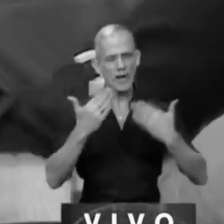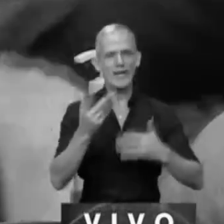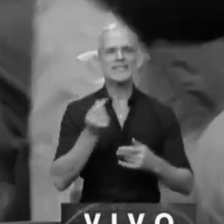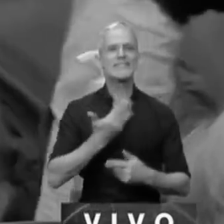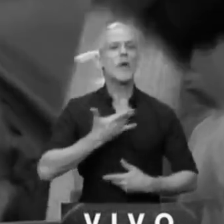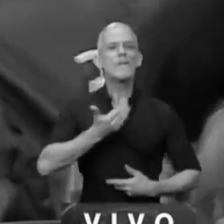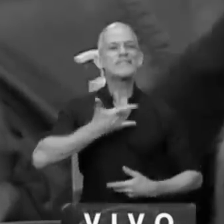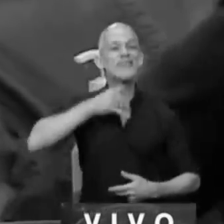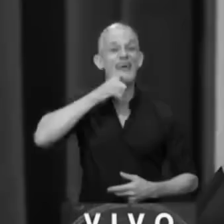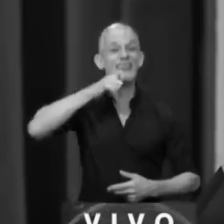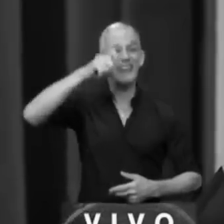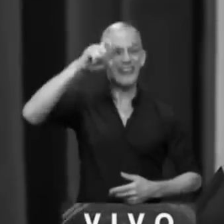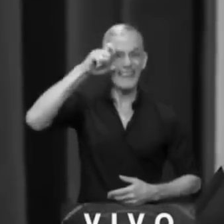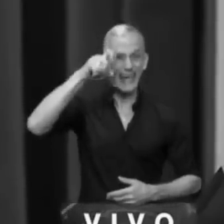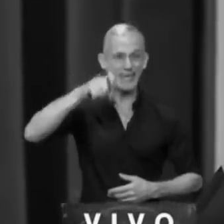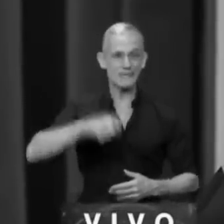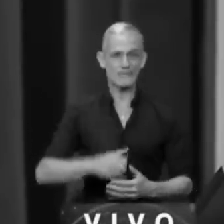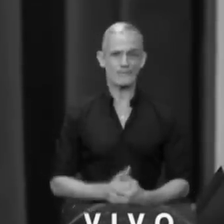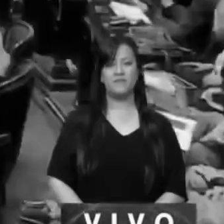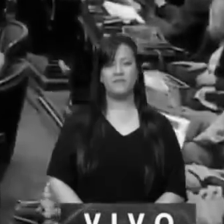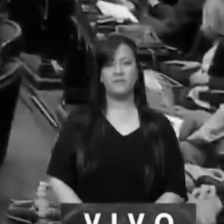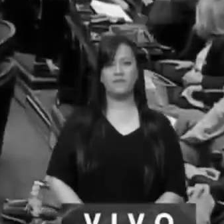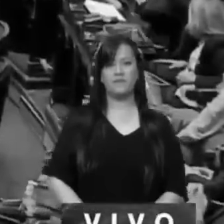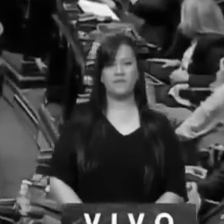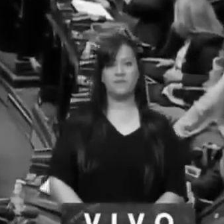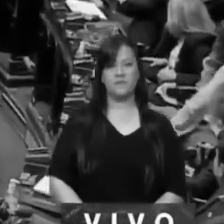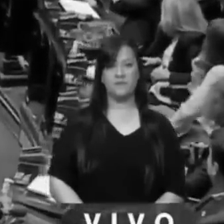presidente. Gracias, diputada.